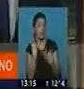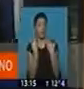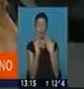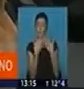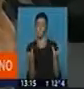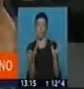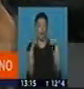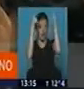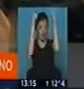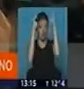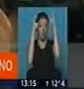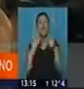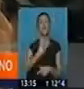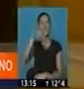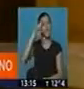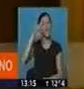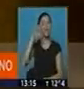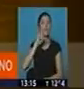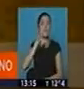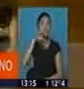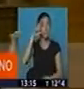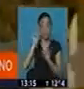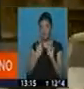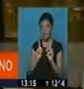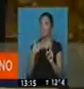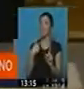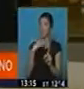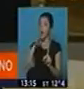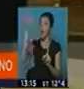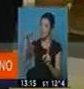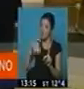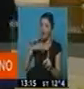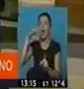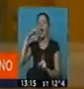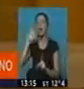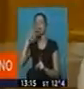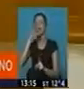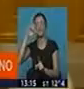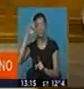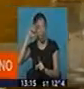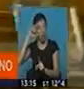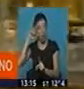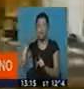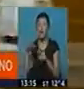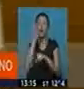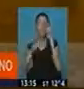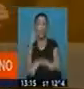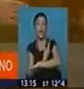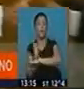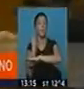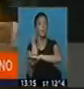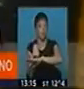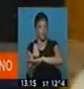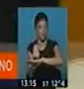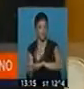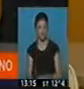Estado, Felipe VI, y el rey deberá dirigirse al segundo partido de la Cámara Baja, el PSOE, para que lo intente. Una